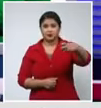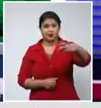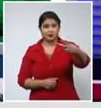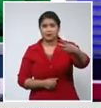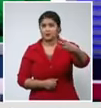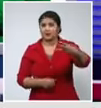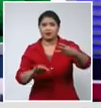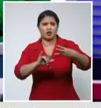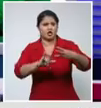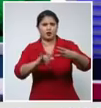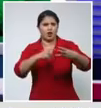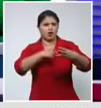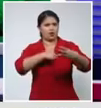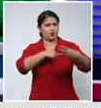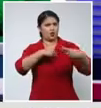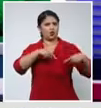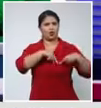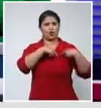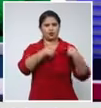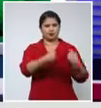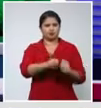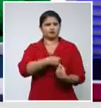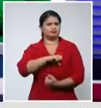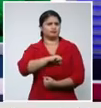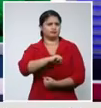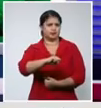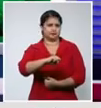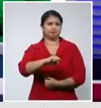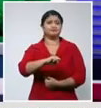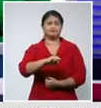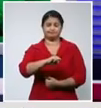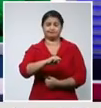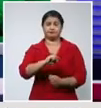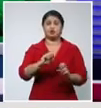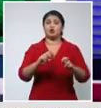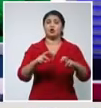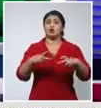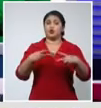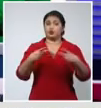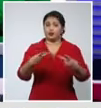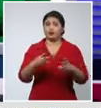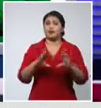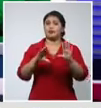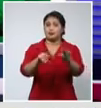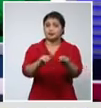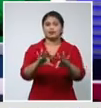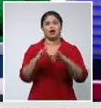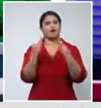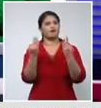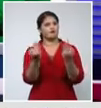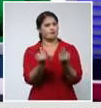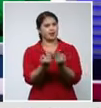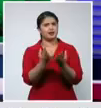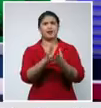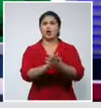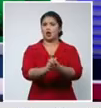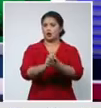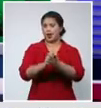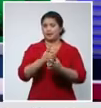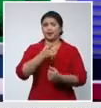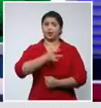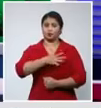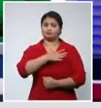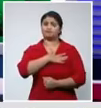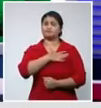tampoco fue posible su reanimación y fallece. Reiteramos nuestras condolencias